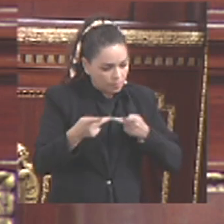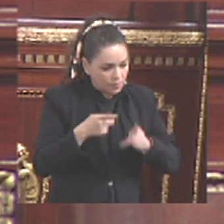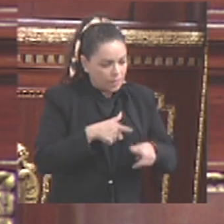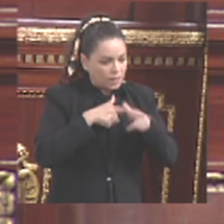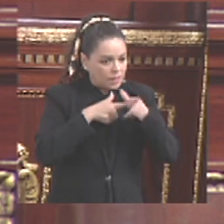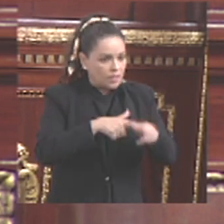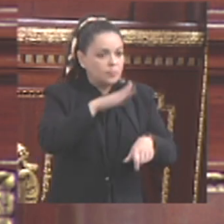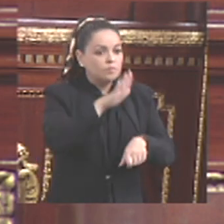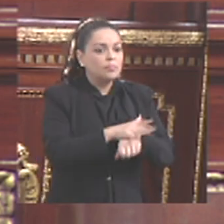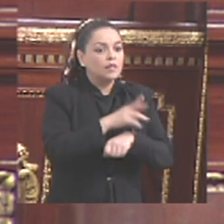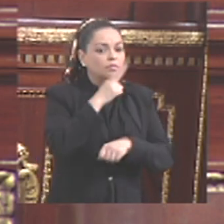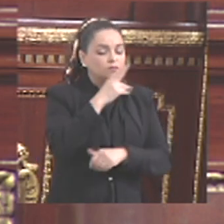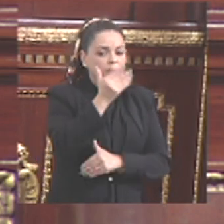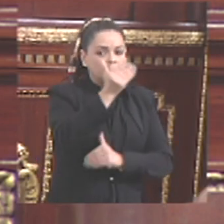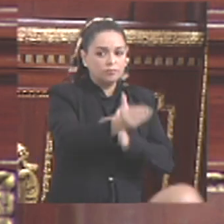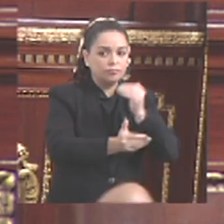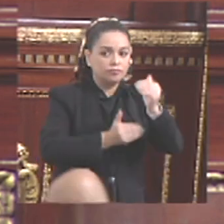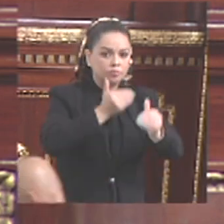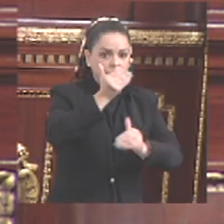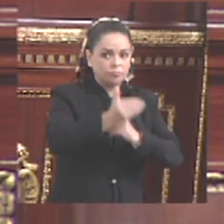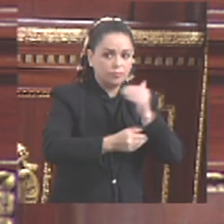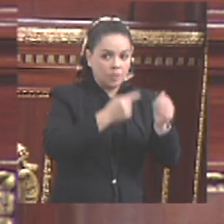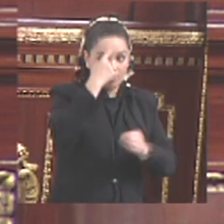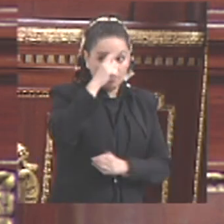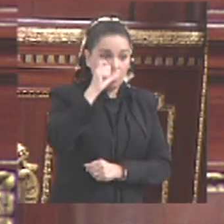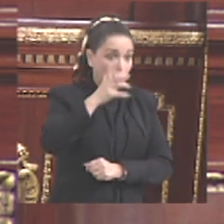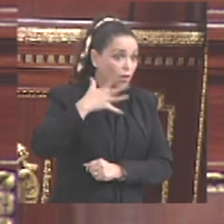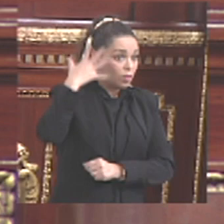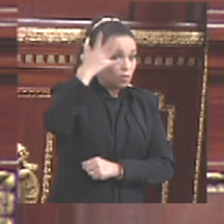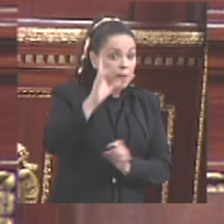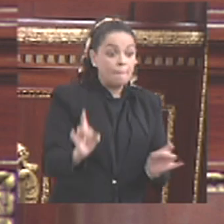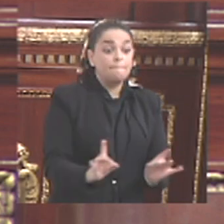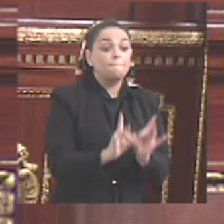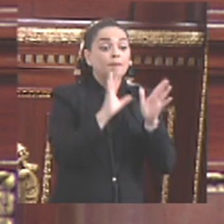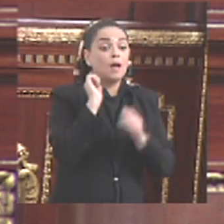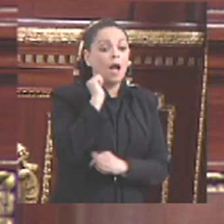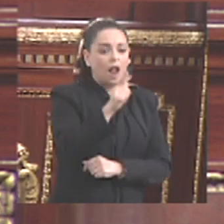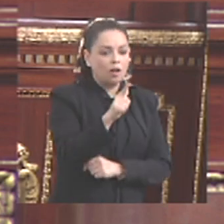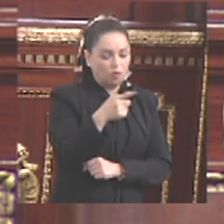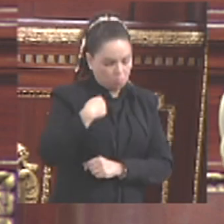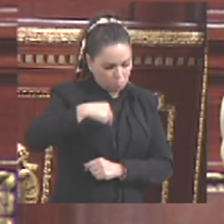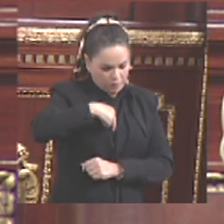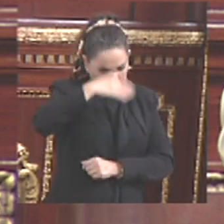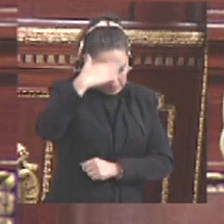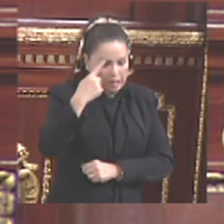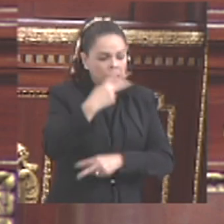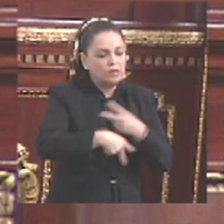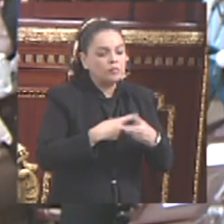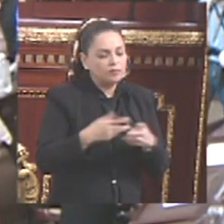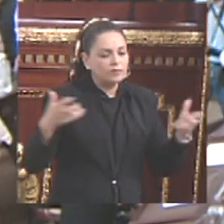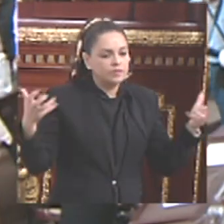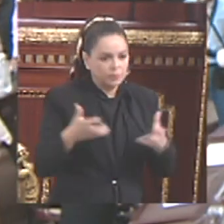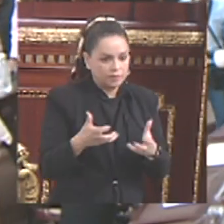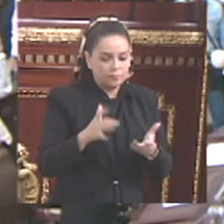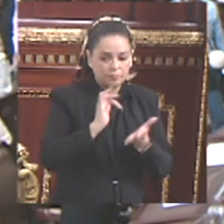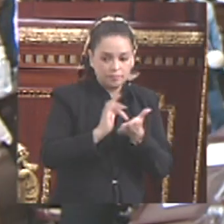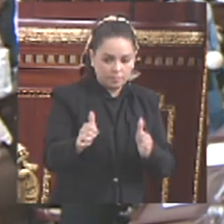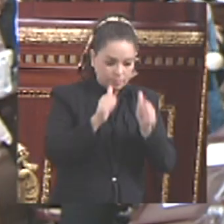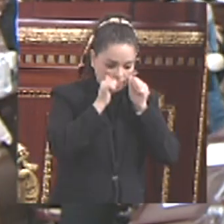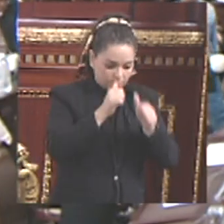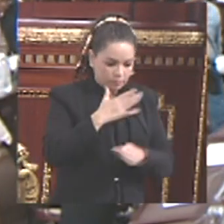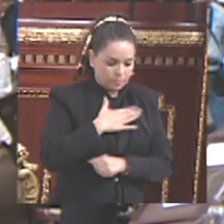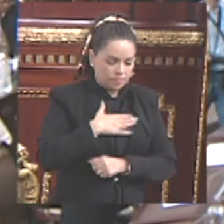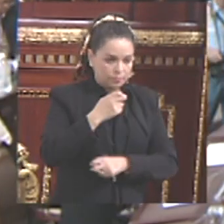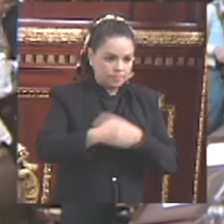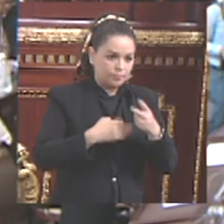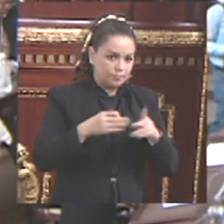para enfrentar las batallas que vengan en adelante. Por su atención es cuanto, diputada presidenta.